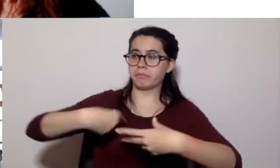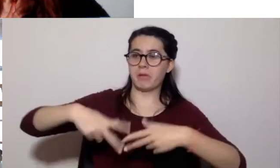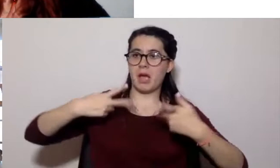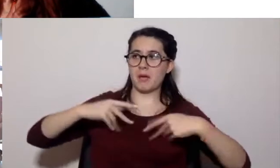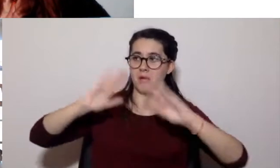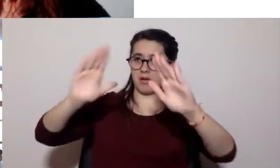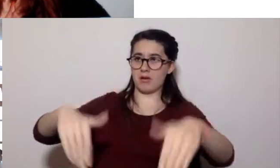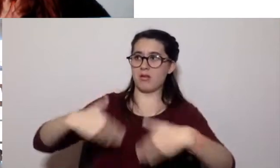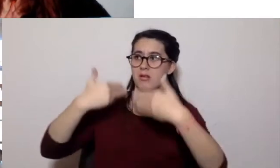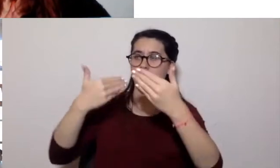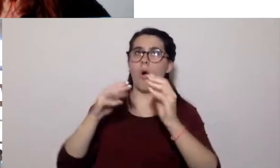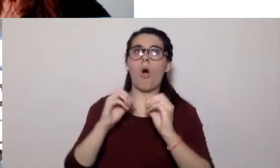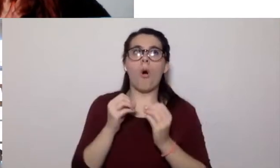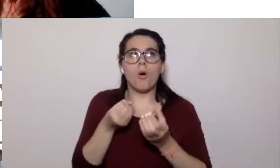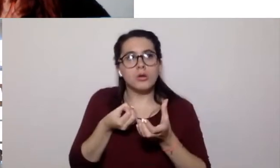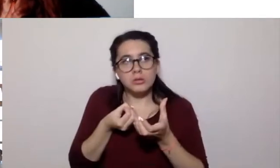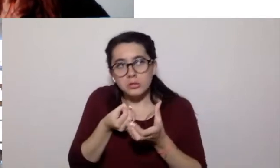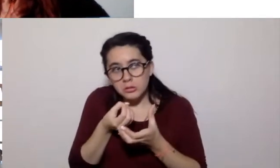salgo tantito?